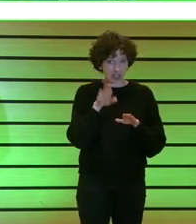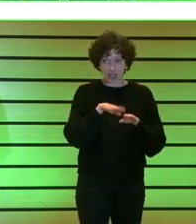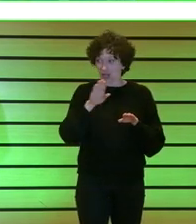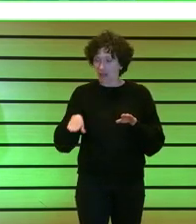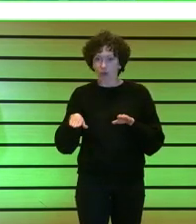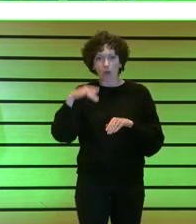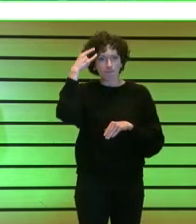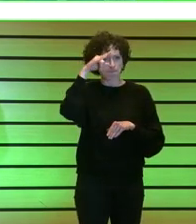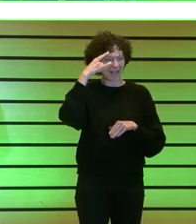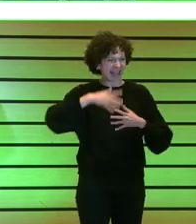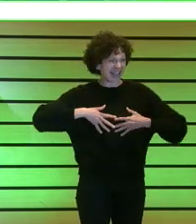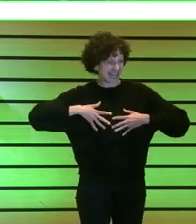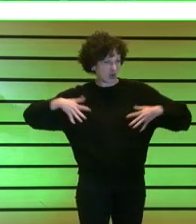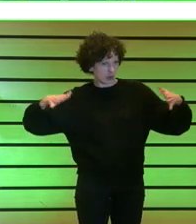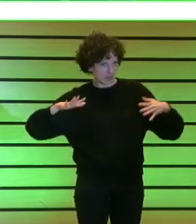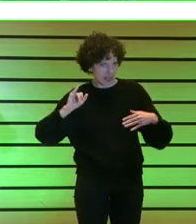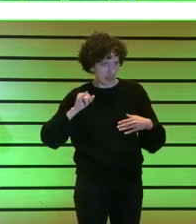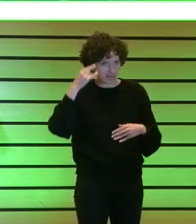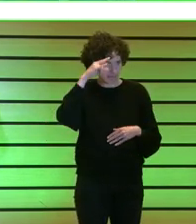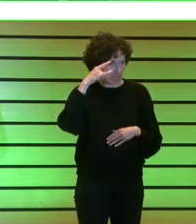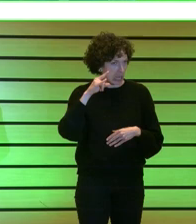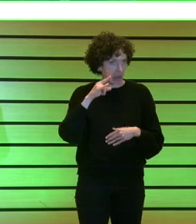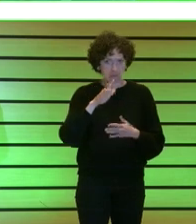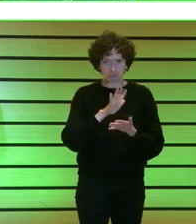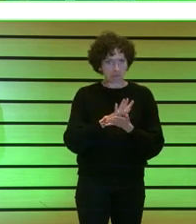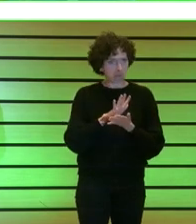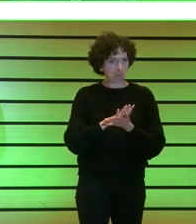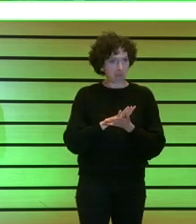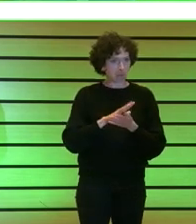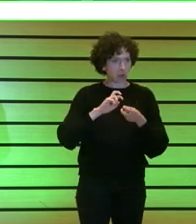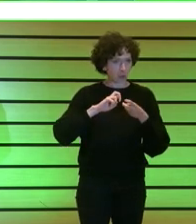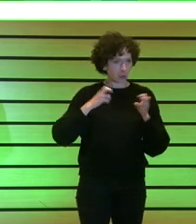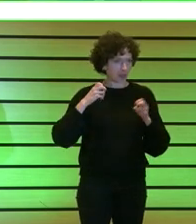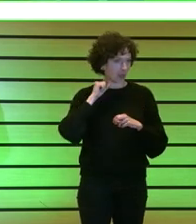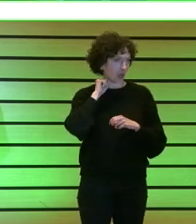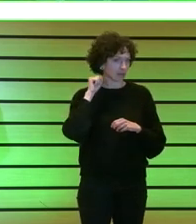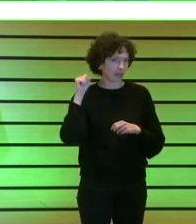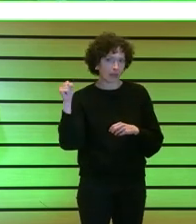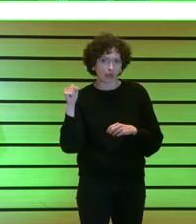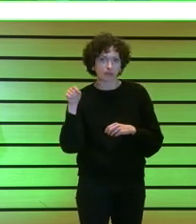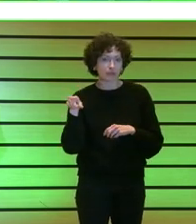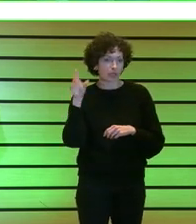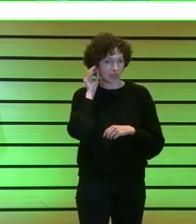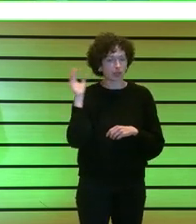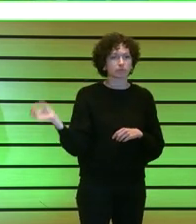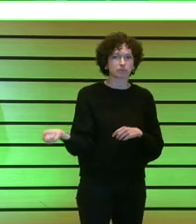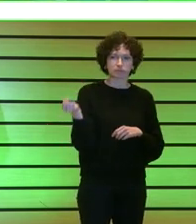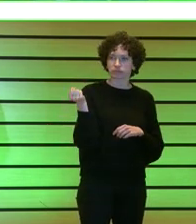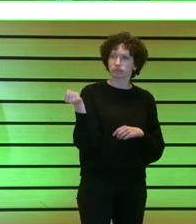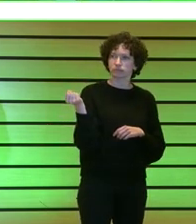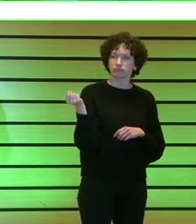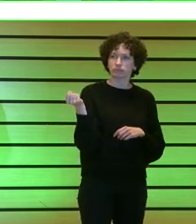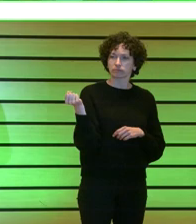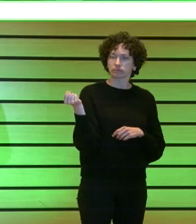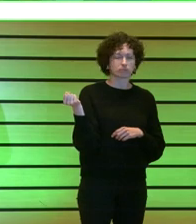vaca una vaca dócil atada por una cuerda que lleva Marga en su mano